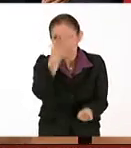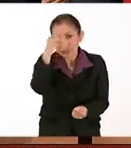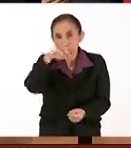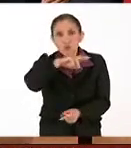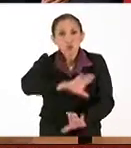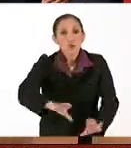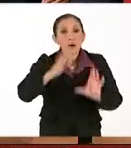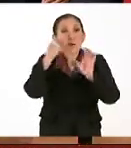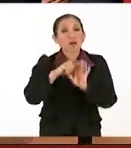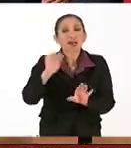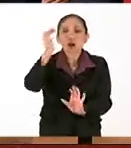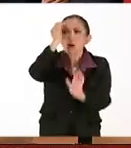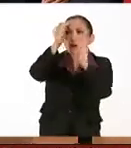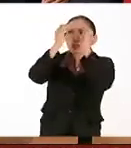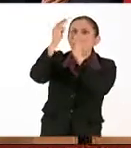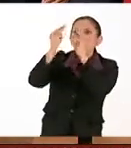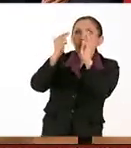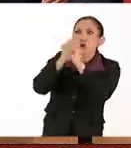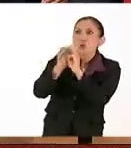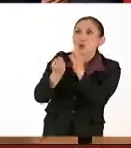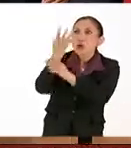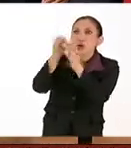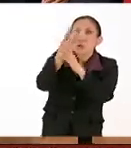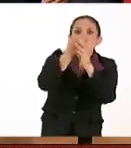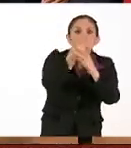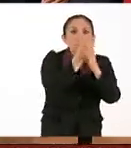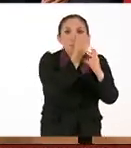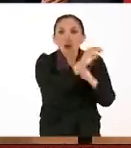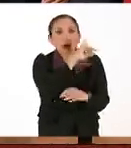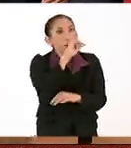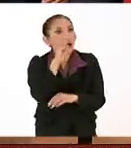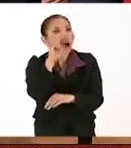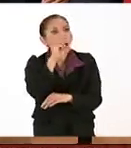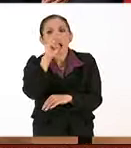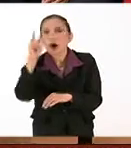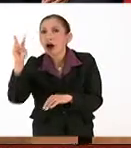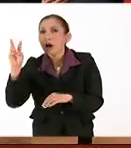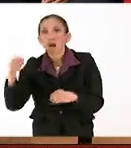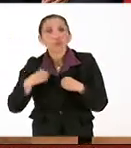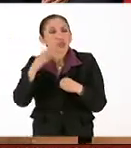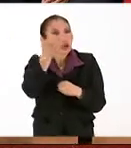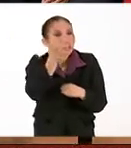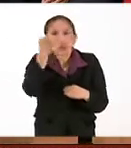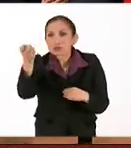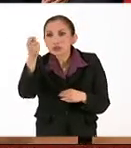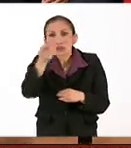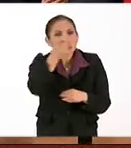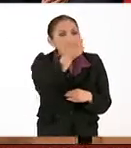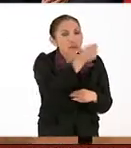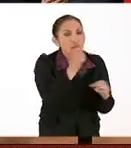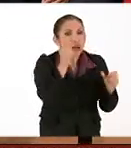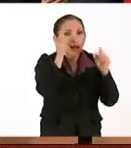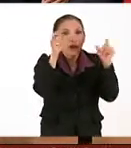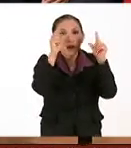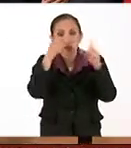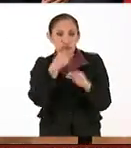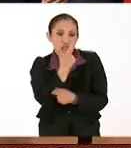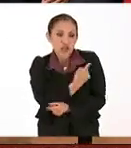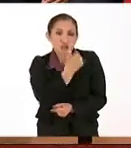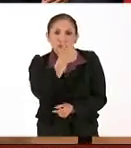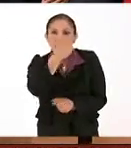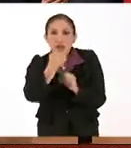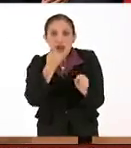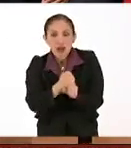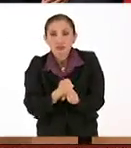mejor porque están conociendo el mundo como lo nuevo, como lo que nunca han visto. En toda mi vida no he visto esto. Sorprendiera que lo dijera un niño de 5 o